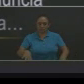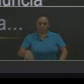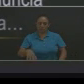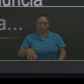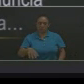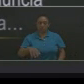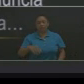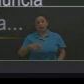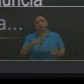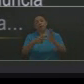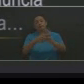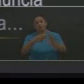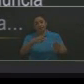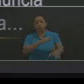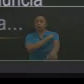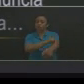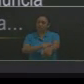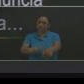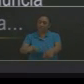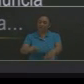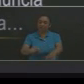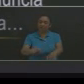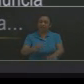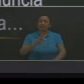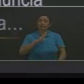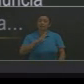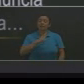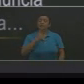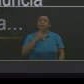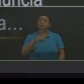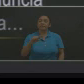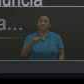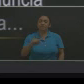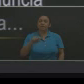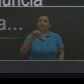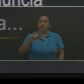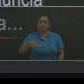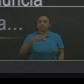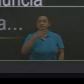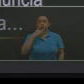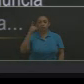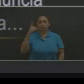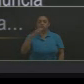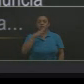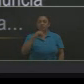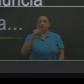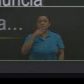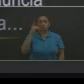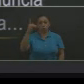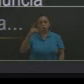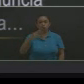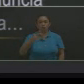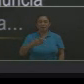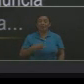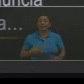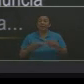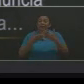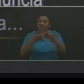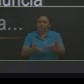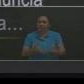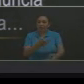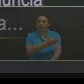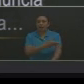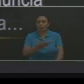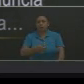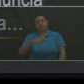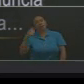verso siguiente tendríamos que decir: si Dios es Dios el que le está dando una orden a Jonás, en el otro